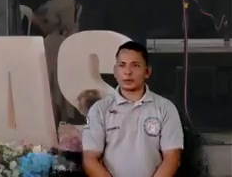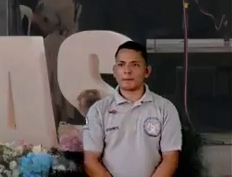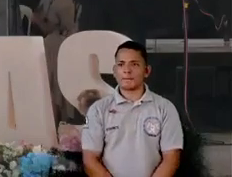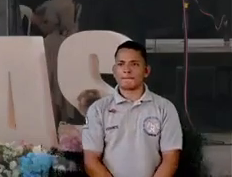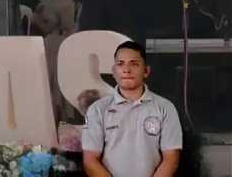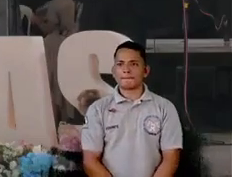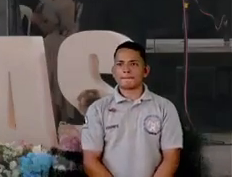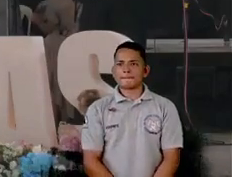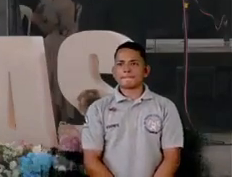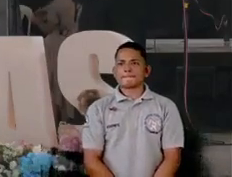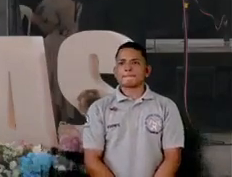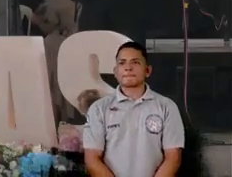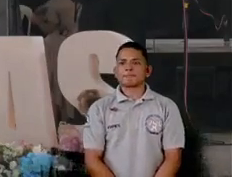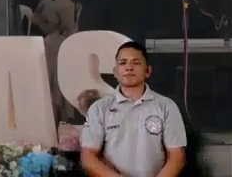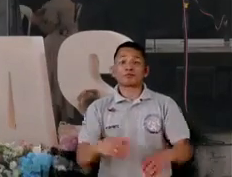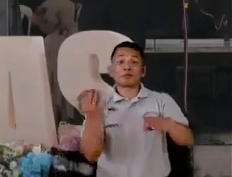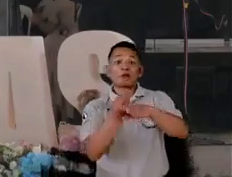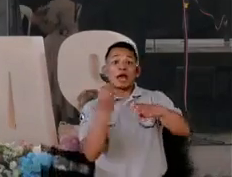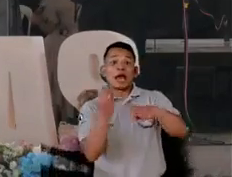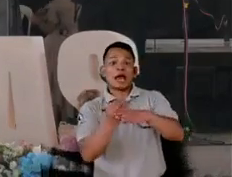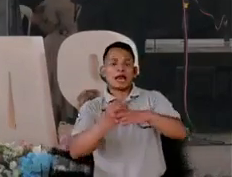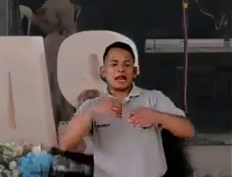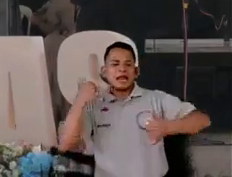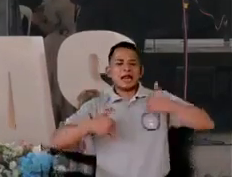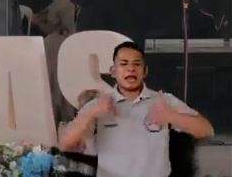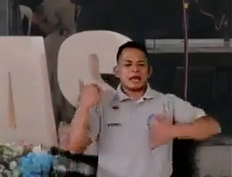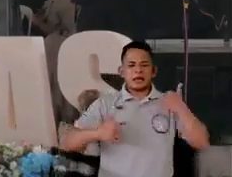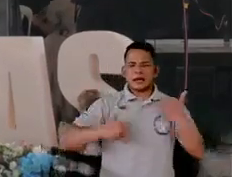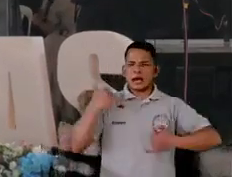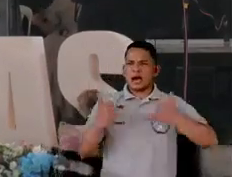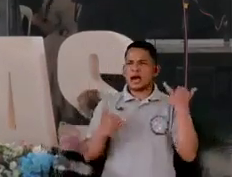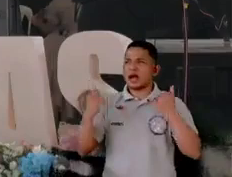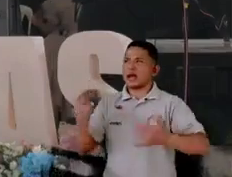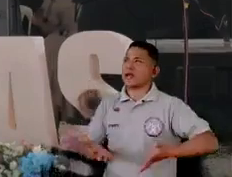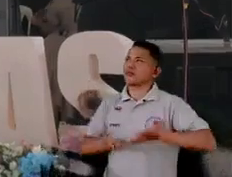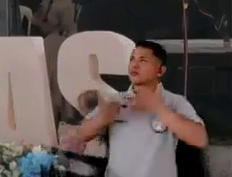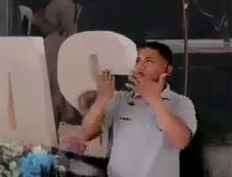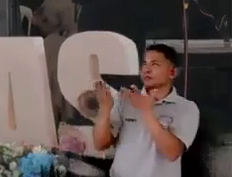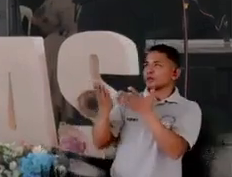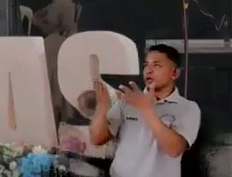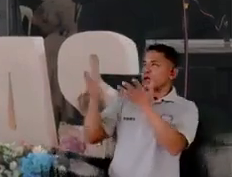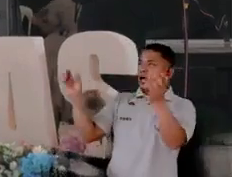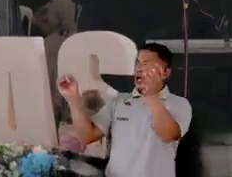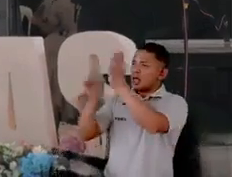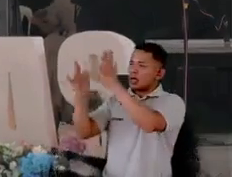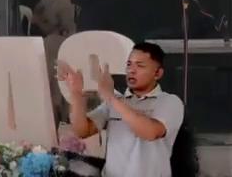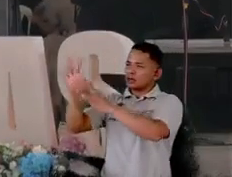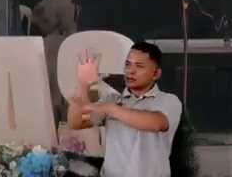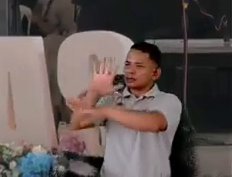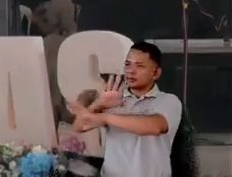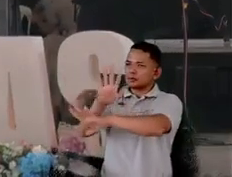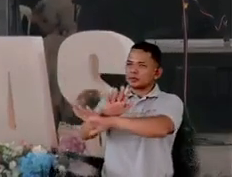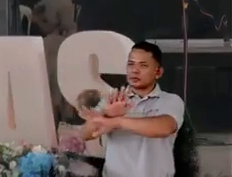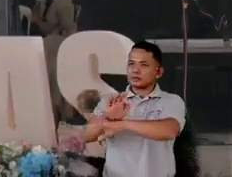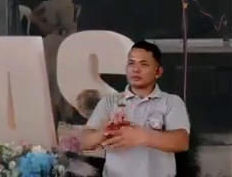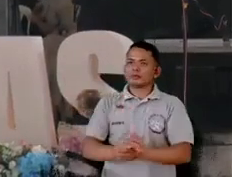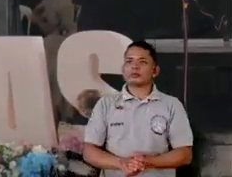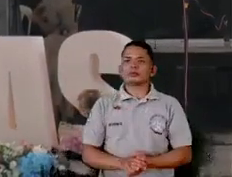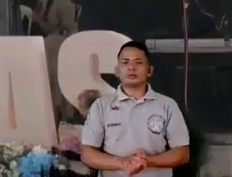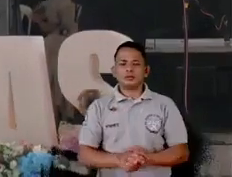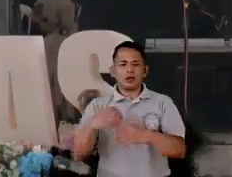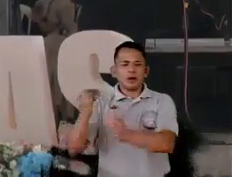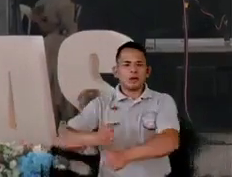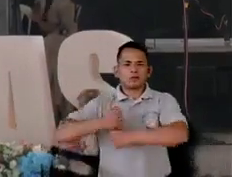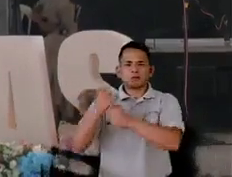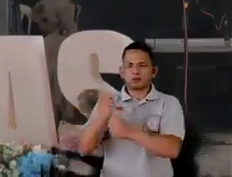Y la iglesia en Casanare le rinde homenaje a Cristo en esta tarde con una poderosa oración para